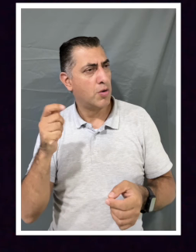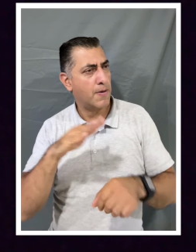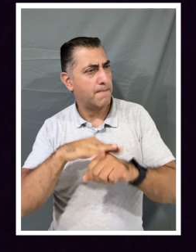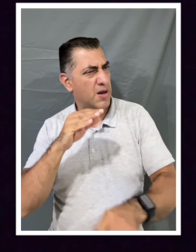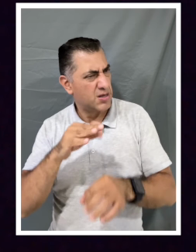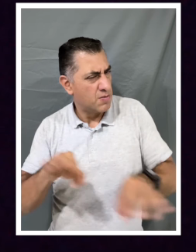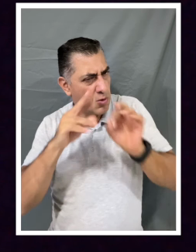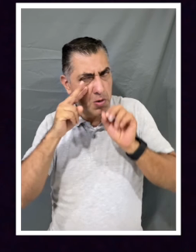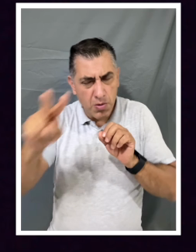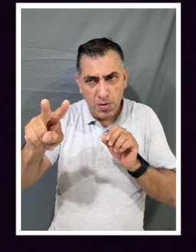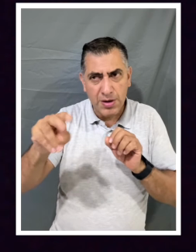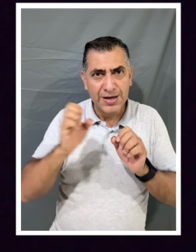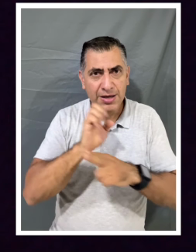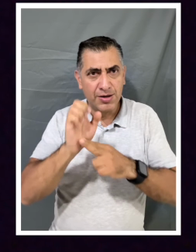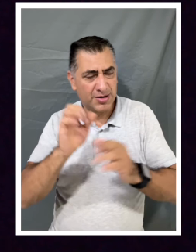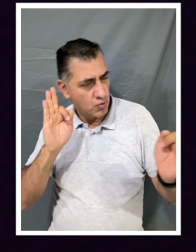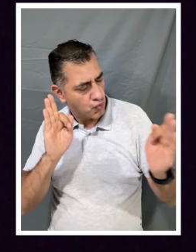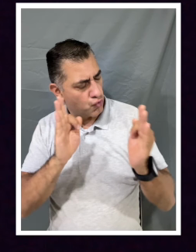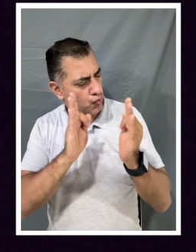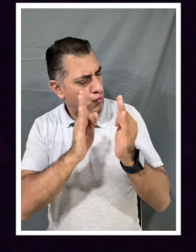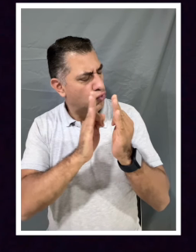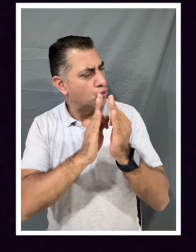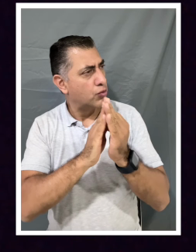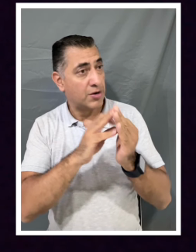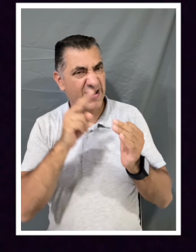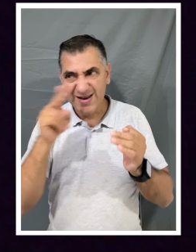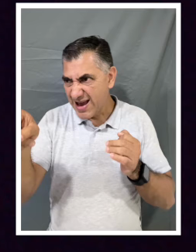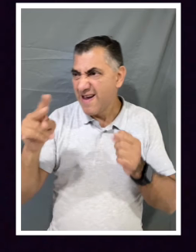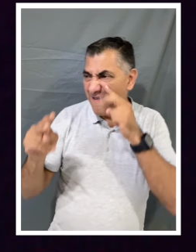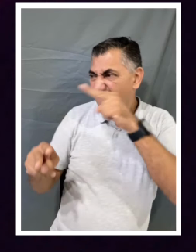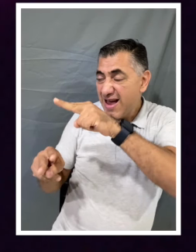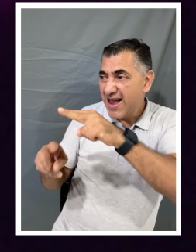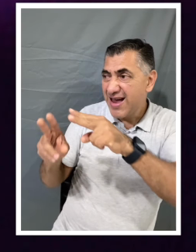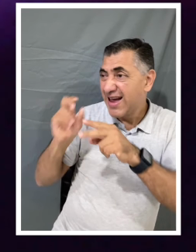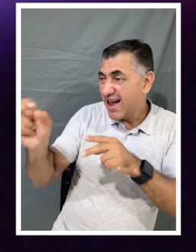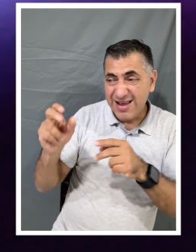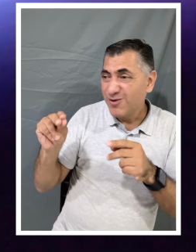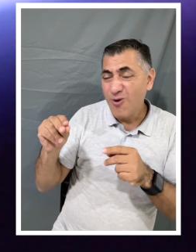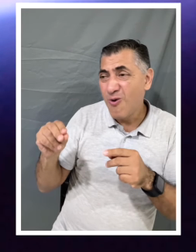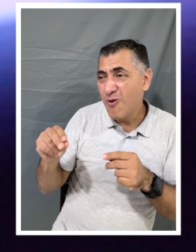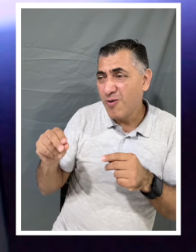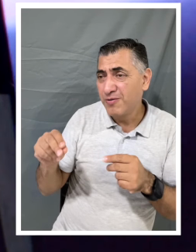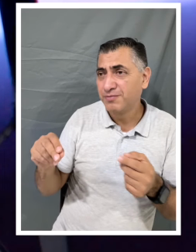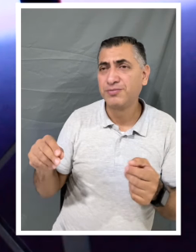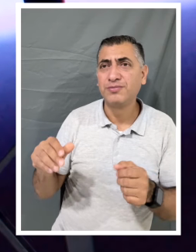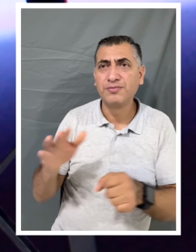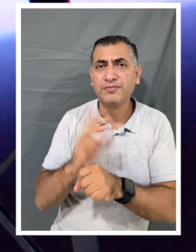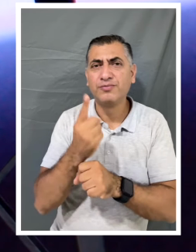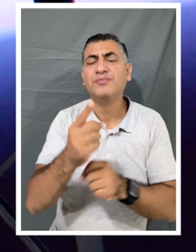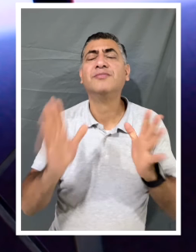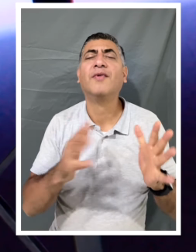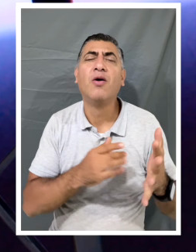unidad cercanía y a lo mejor hay gente que dice que no te conviene no has visto cómo actúa no te has dado cuenta o qué Pues no porque